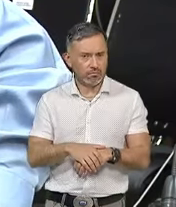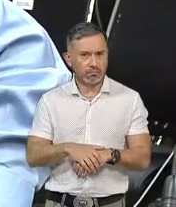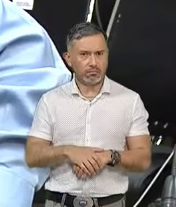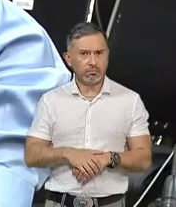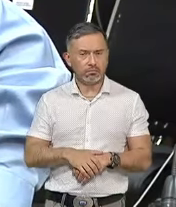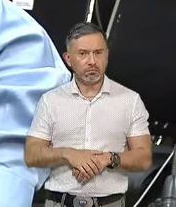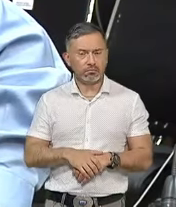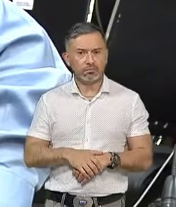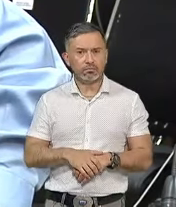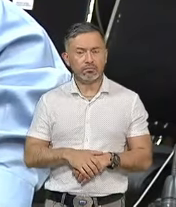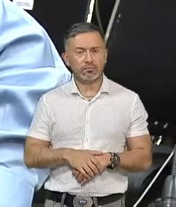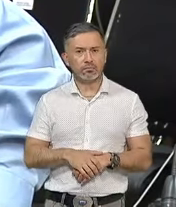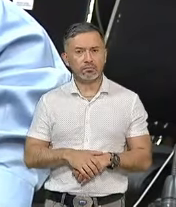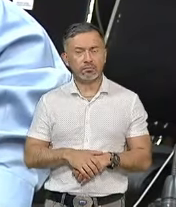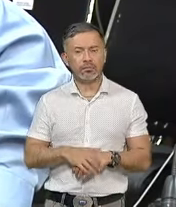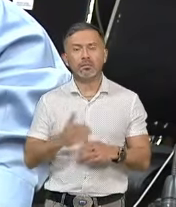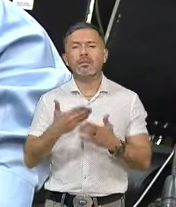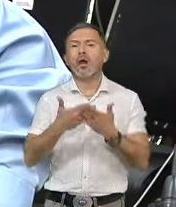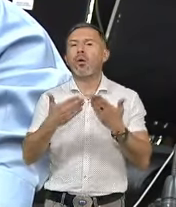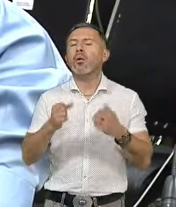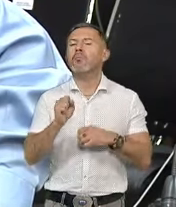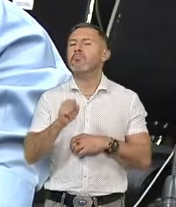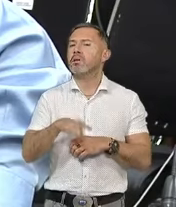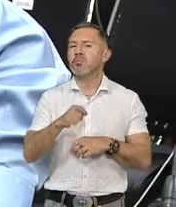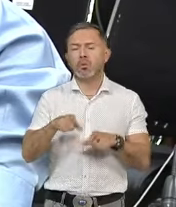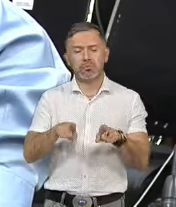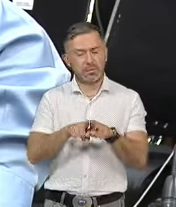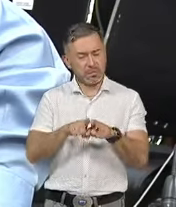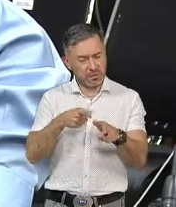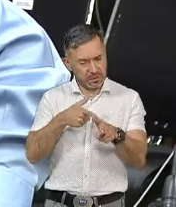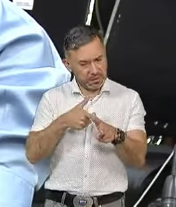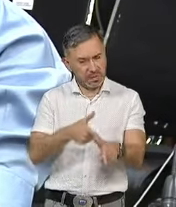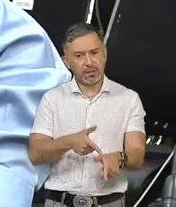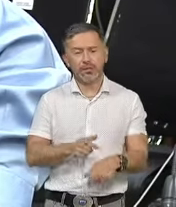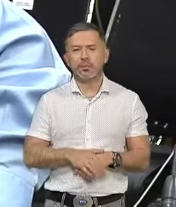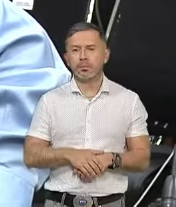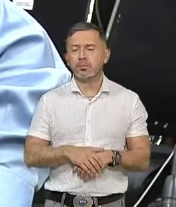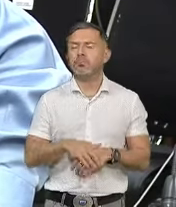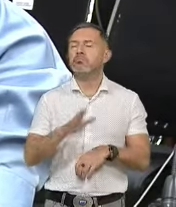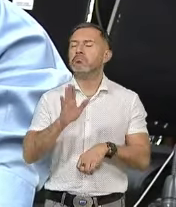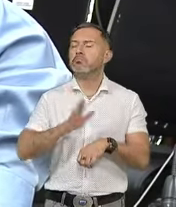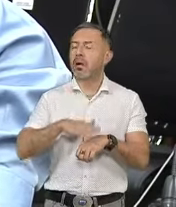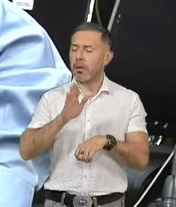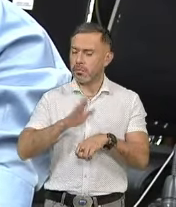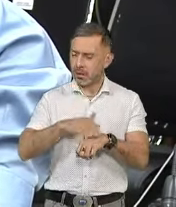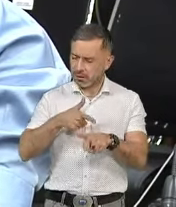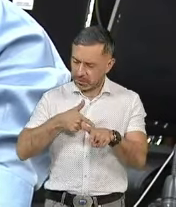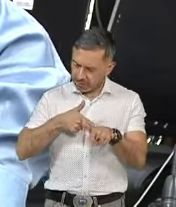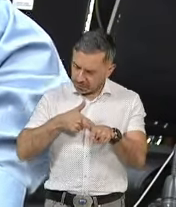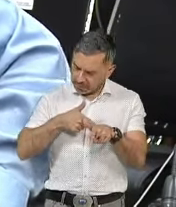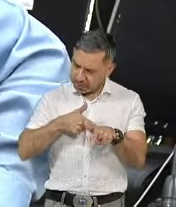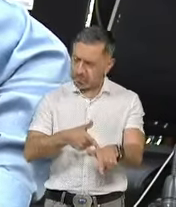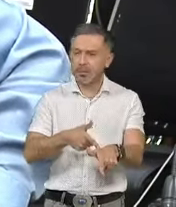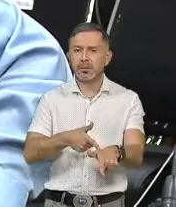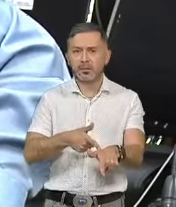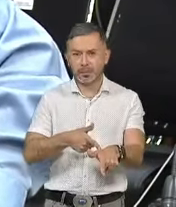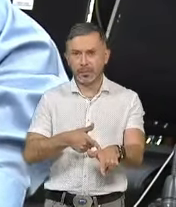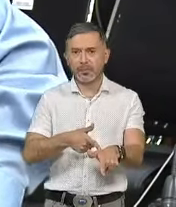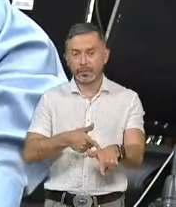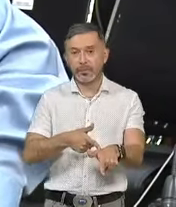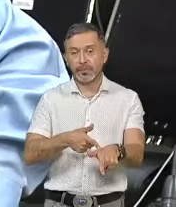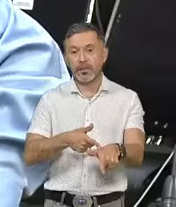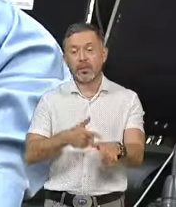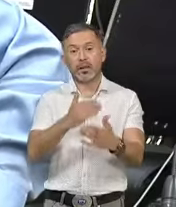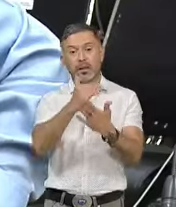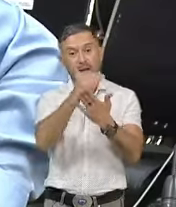INE y lo hemos seguido haciendo y lo Seguiremos haciendo los siguientes